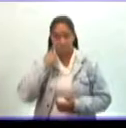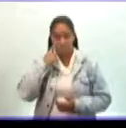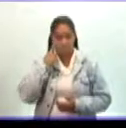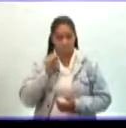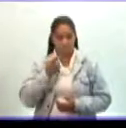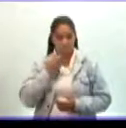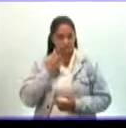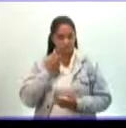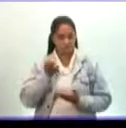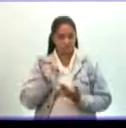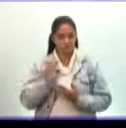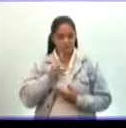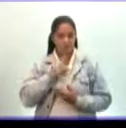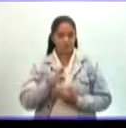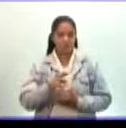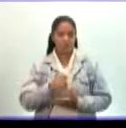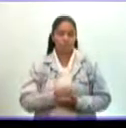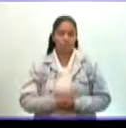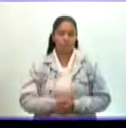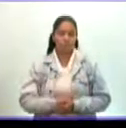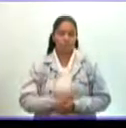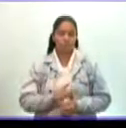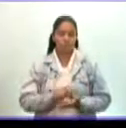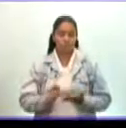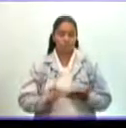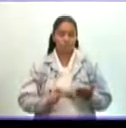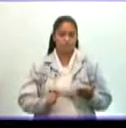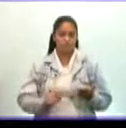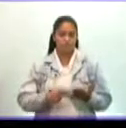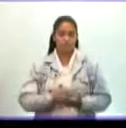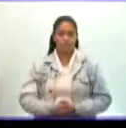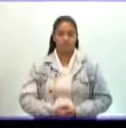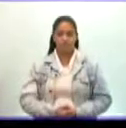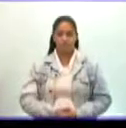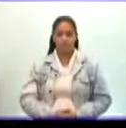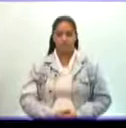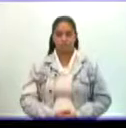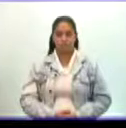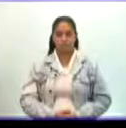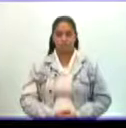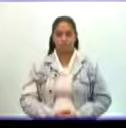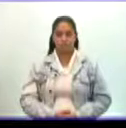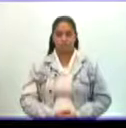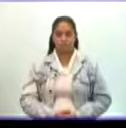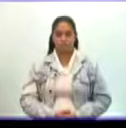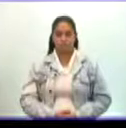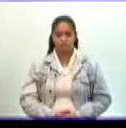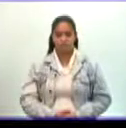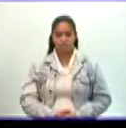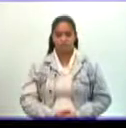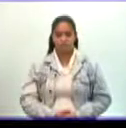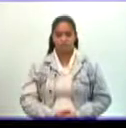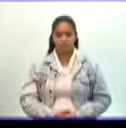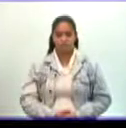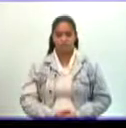tu resultado. Te dejaré en pantalla un tiempo para que puedas resolver.